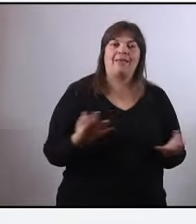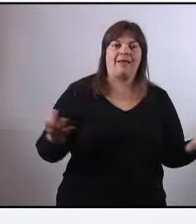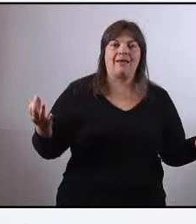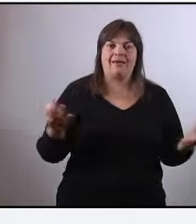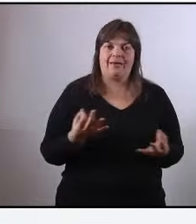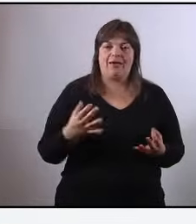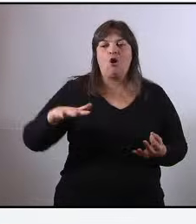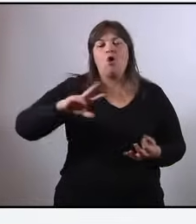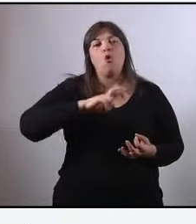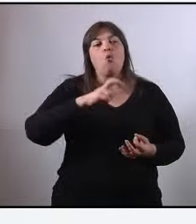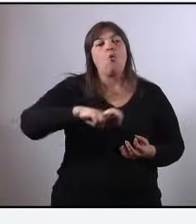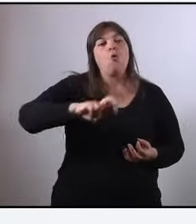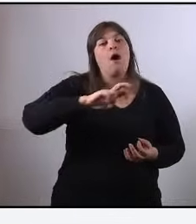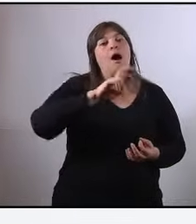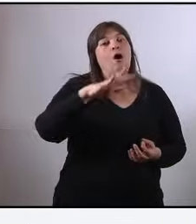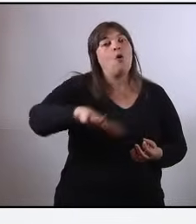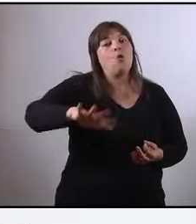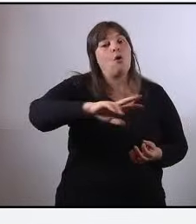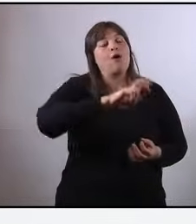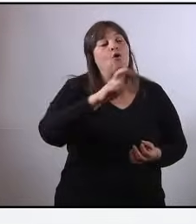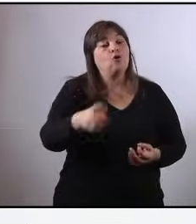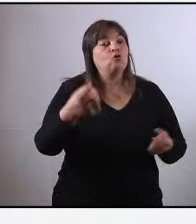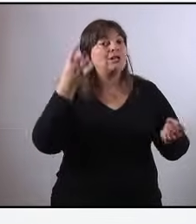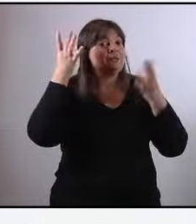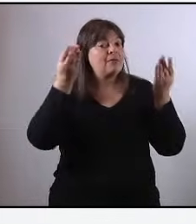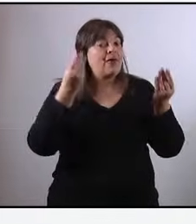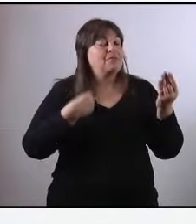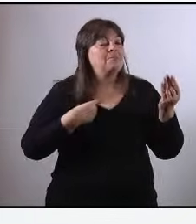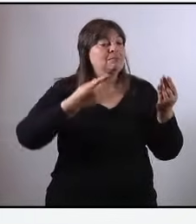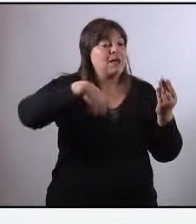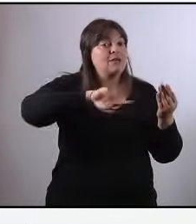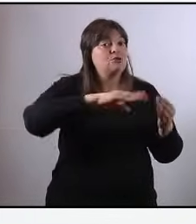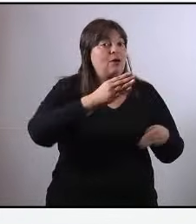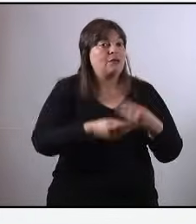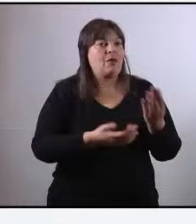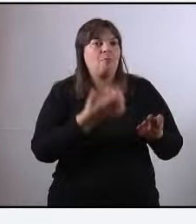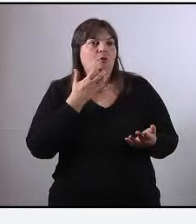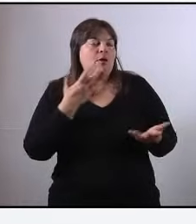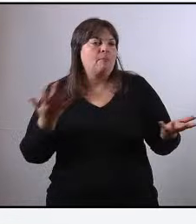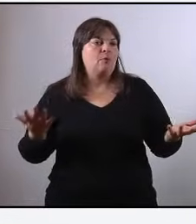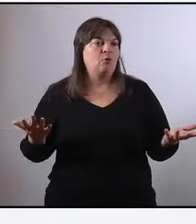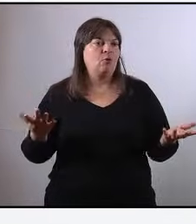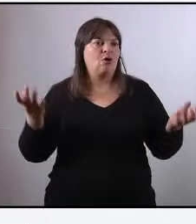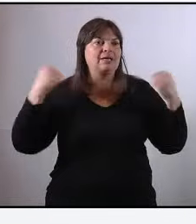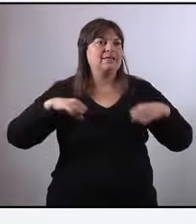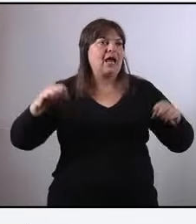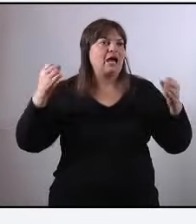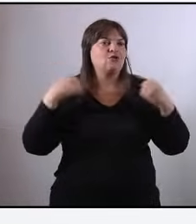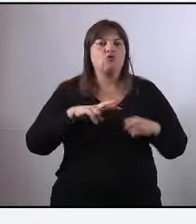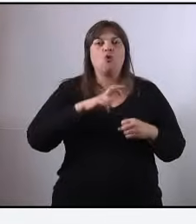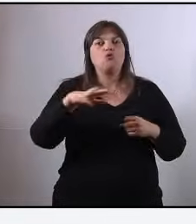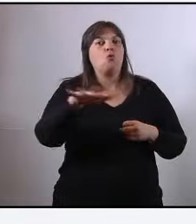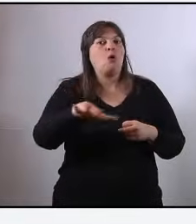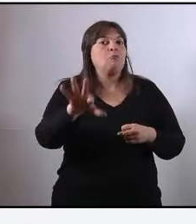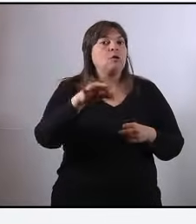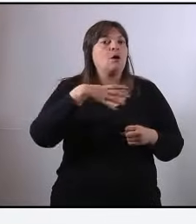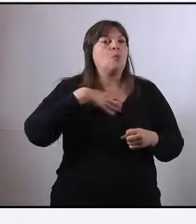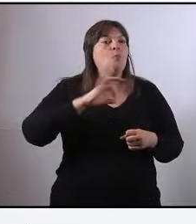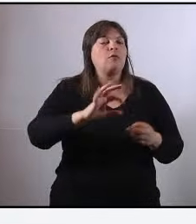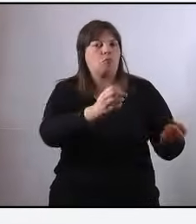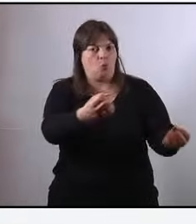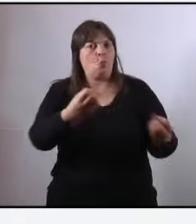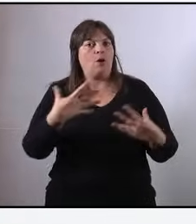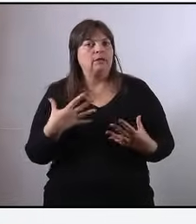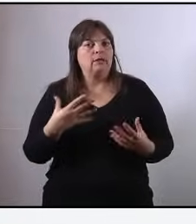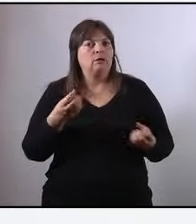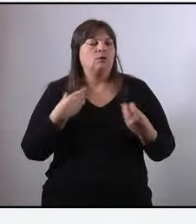ubicación podrían desarrollar esa misma actividad, por ejemplo, en el caso de los ensayos, pues que lo comuniquen y